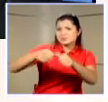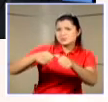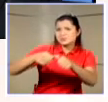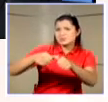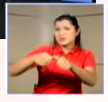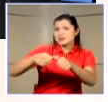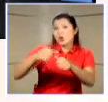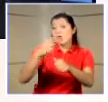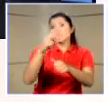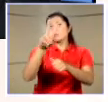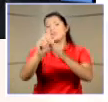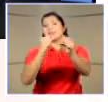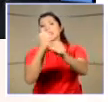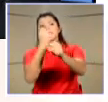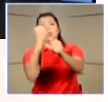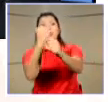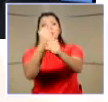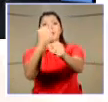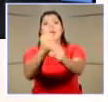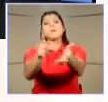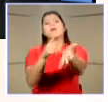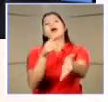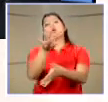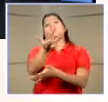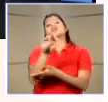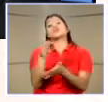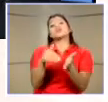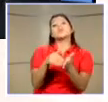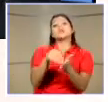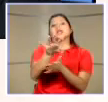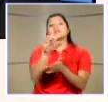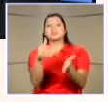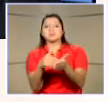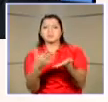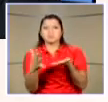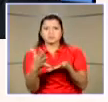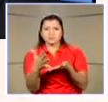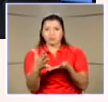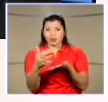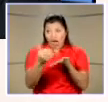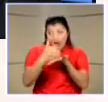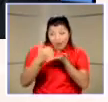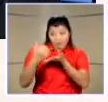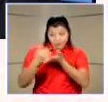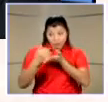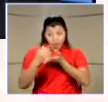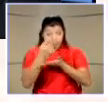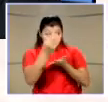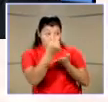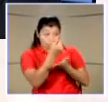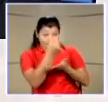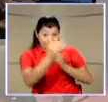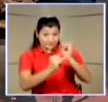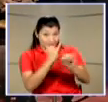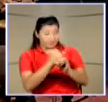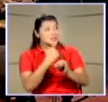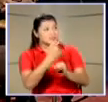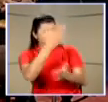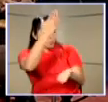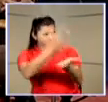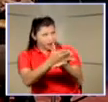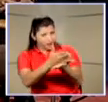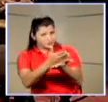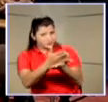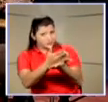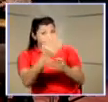mil pesos. ¿Verdad? Porque aquí también es el tema del empleo público. El Fondo Monetario Internacional dijo que había que parar el aumento salarial